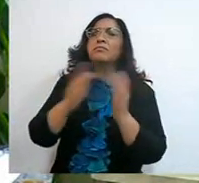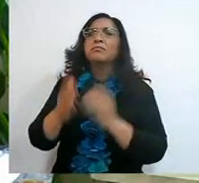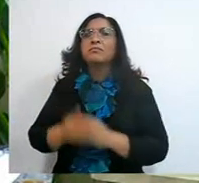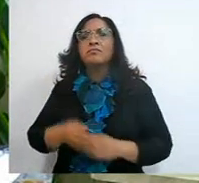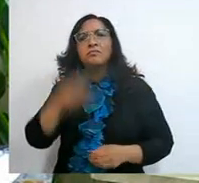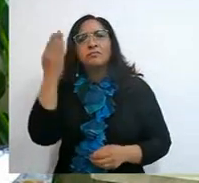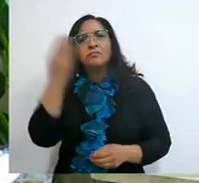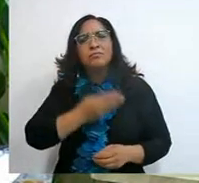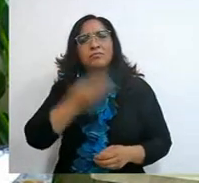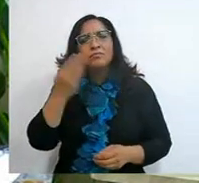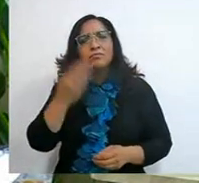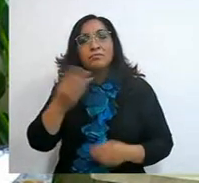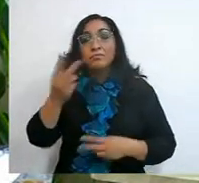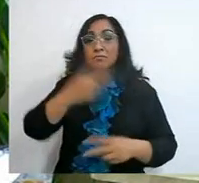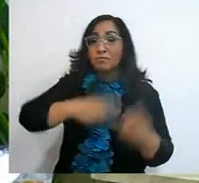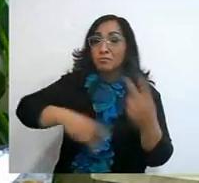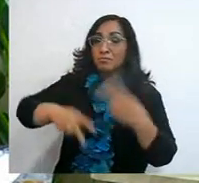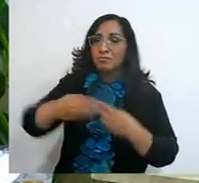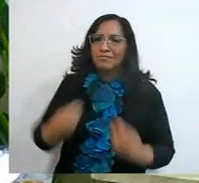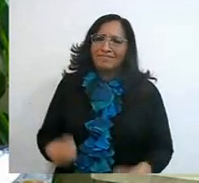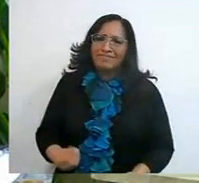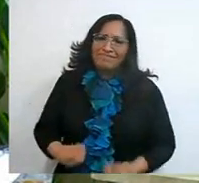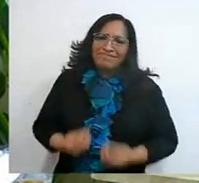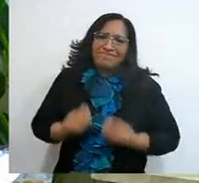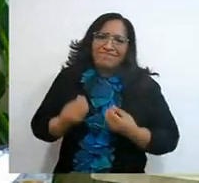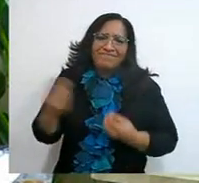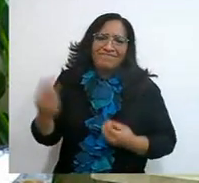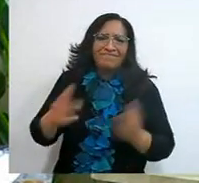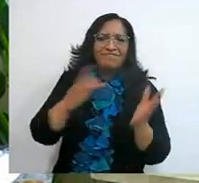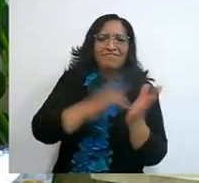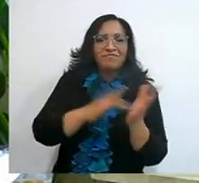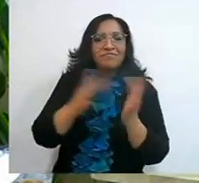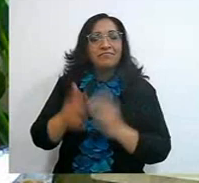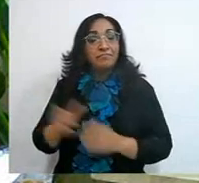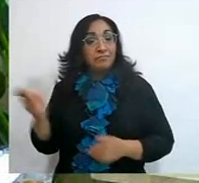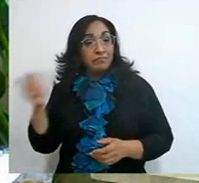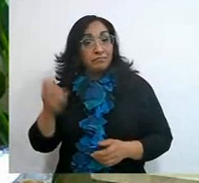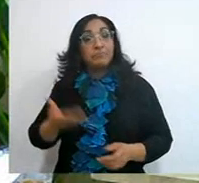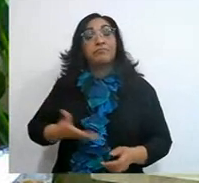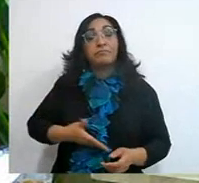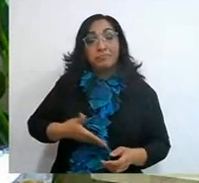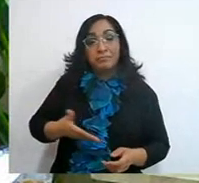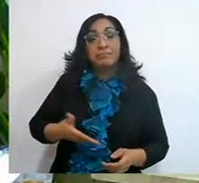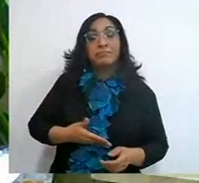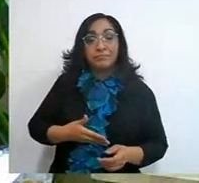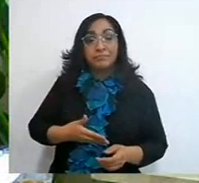palabra, el verbo de vida Jesucristo. Cuando la tenemos,